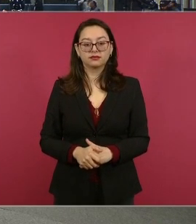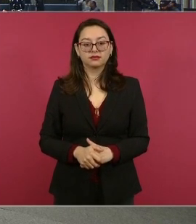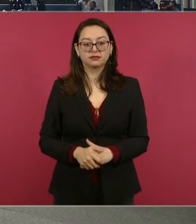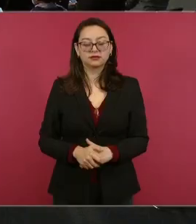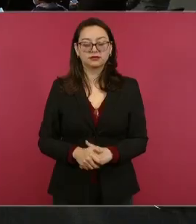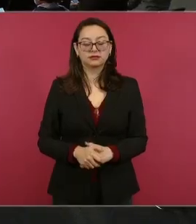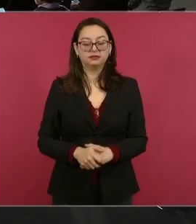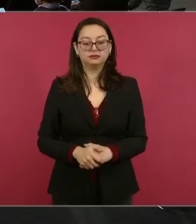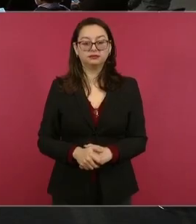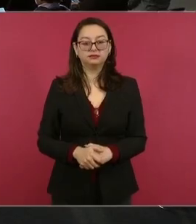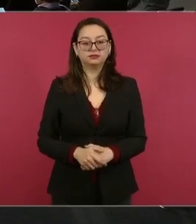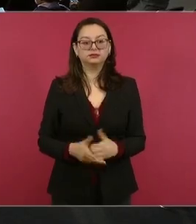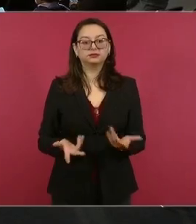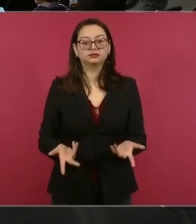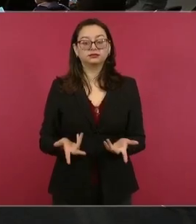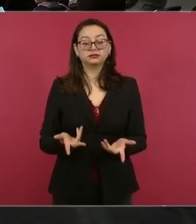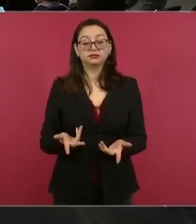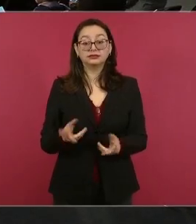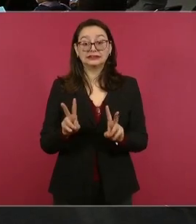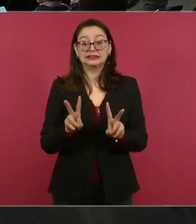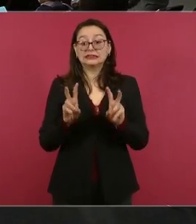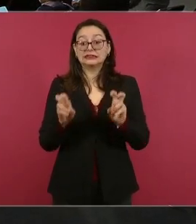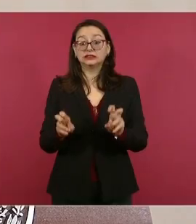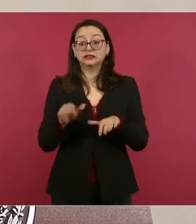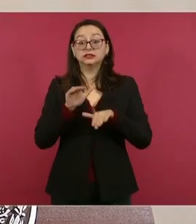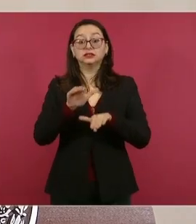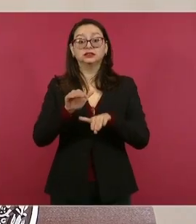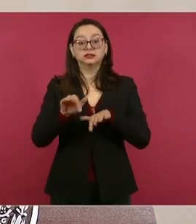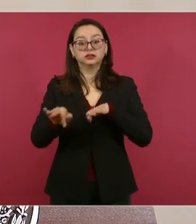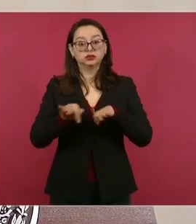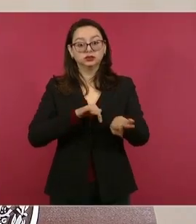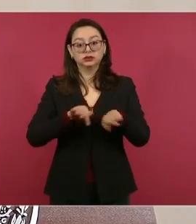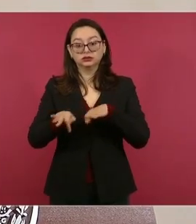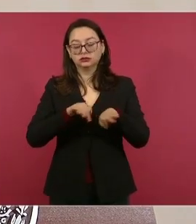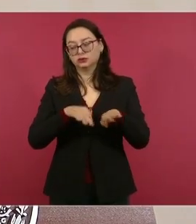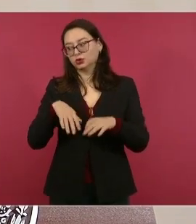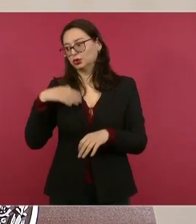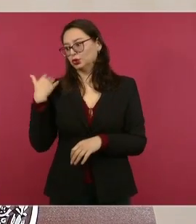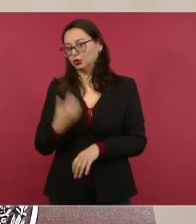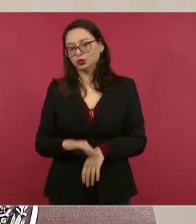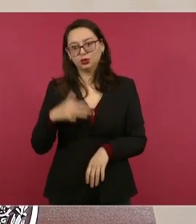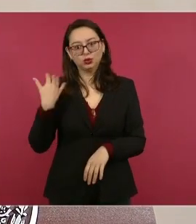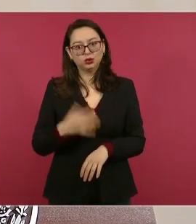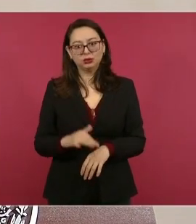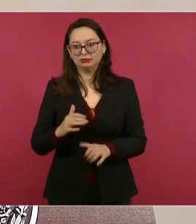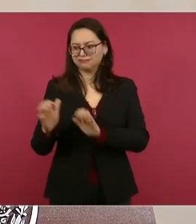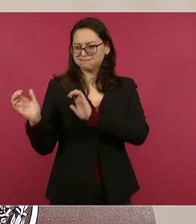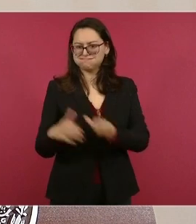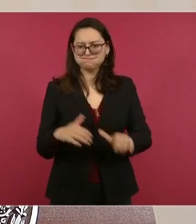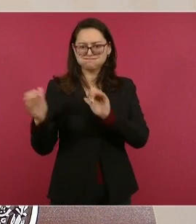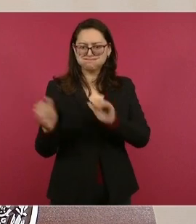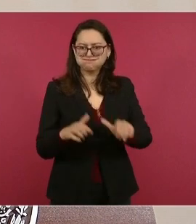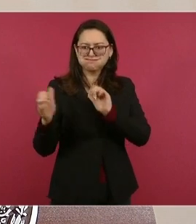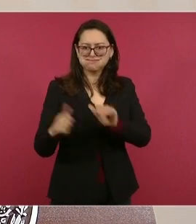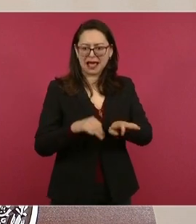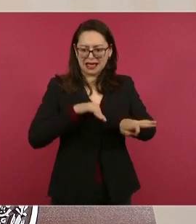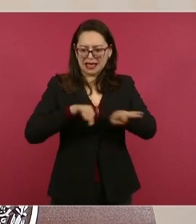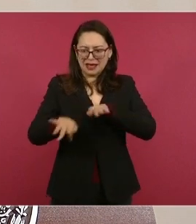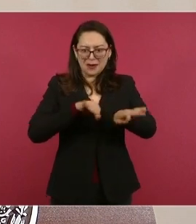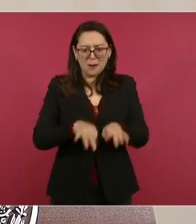dato del empleo? Récord la creación de empleos en México.